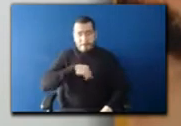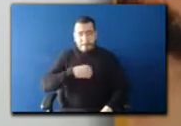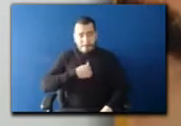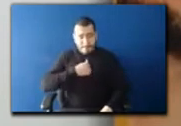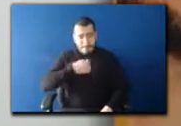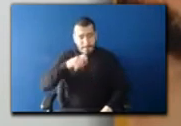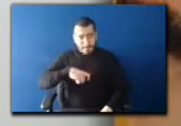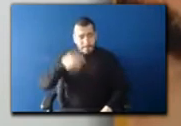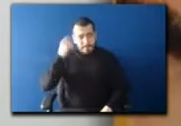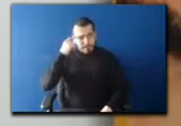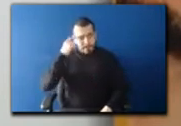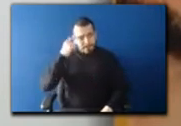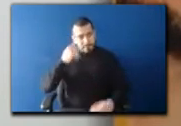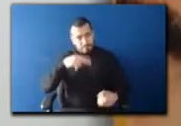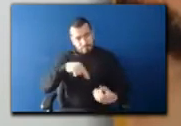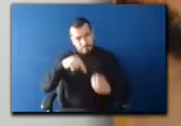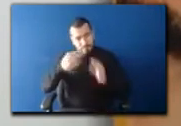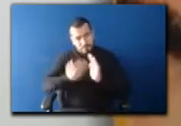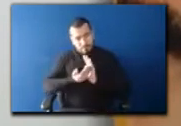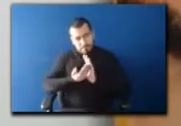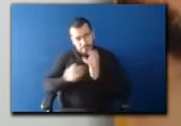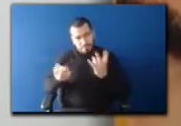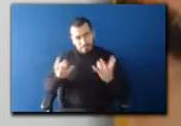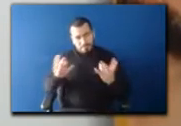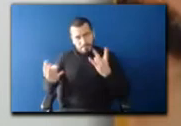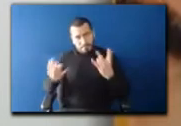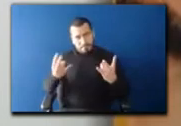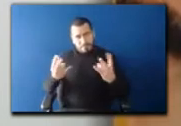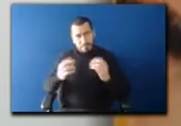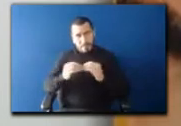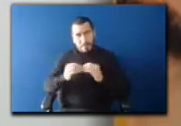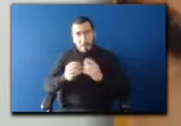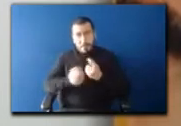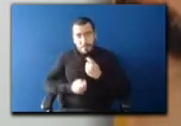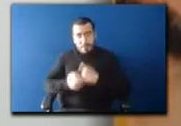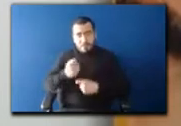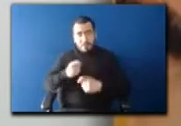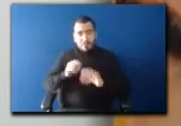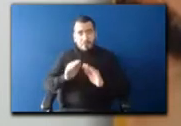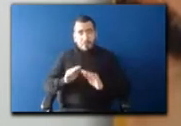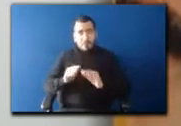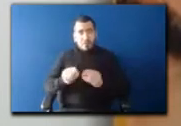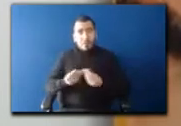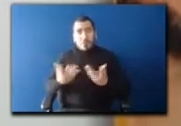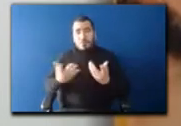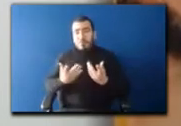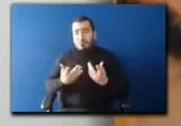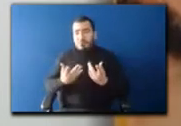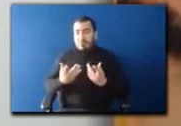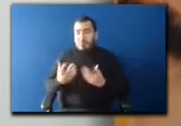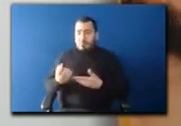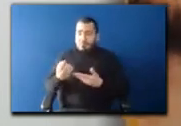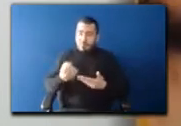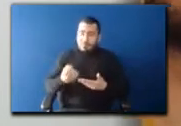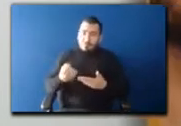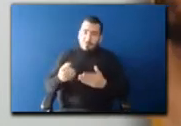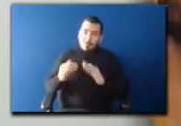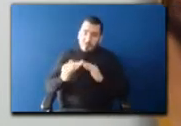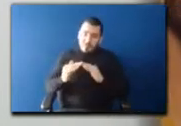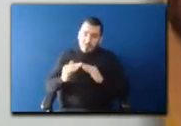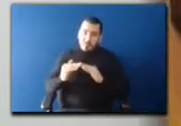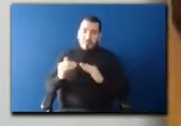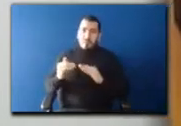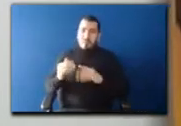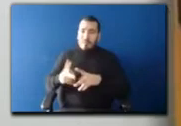educación financiera, poder comparar. Que me tocó vender mi cartera hipotecaria, ¿cuántas veces la puedo vender? Las veces que usted quiera, 5, 6, 7